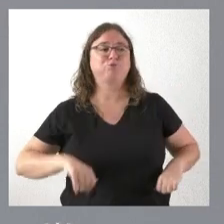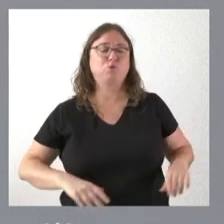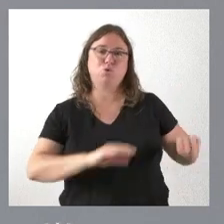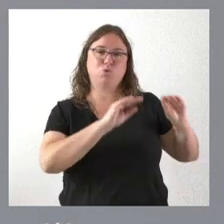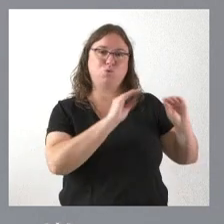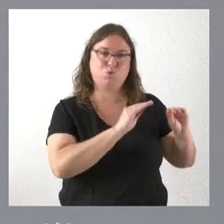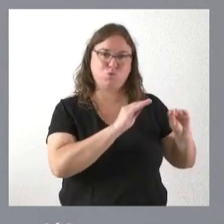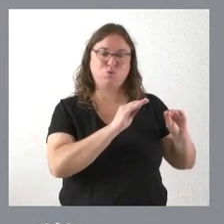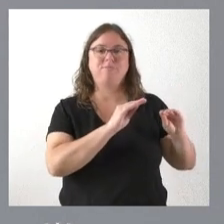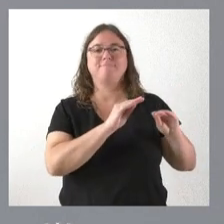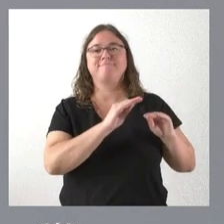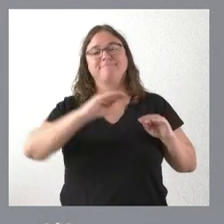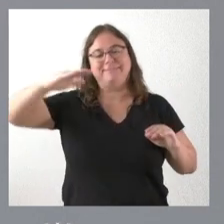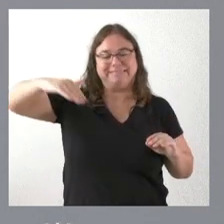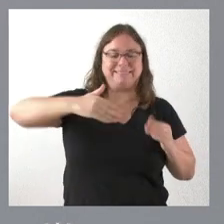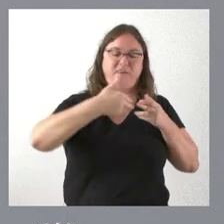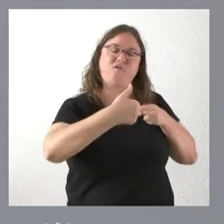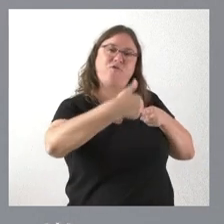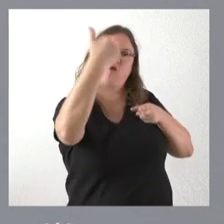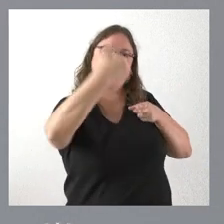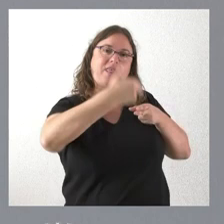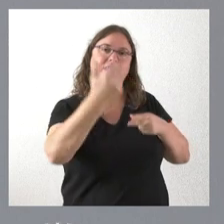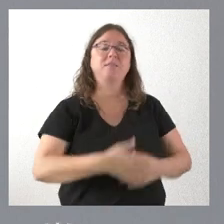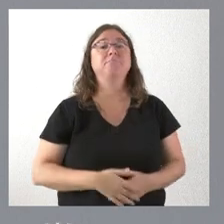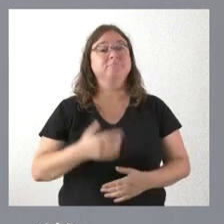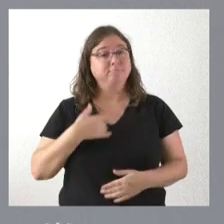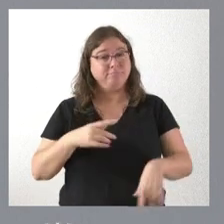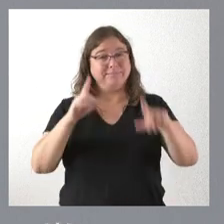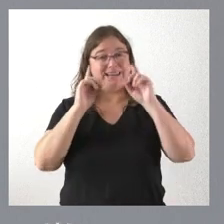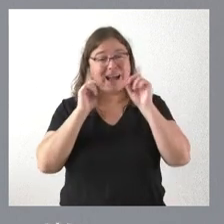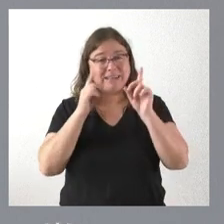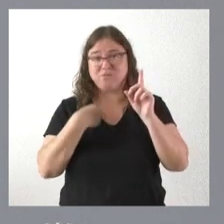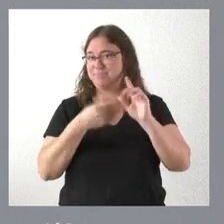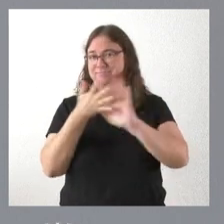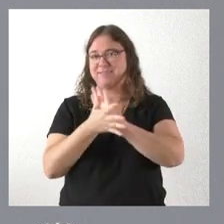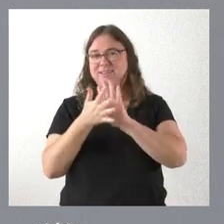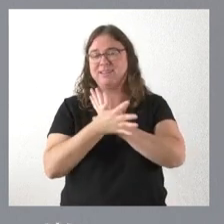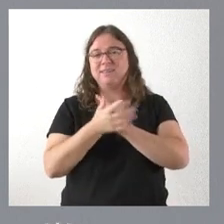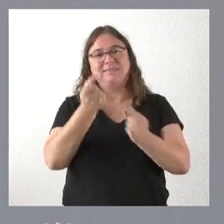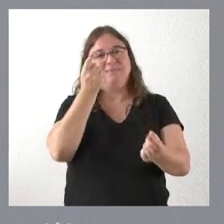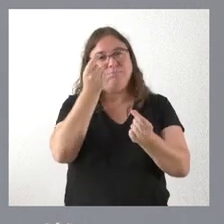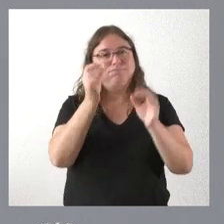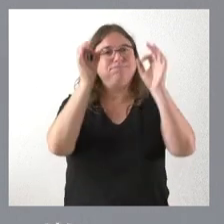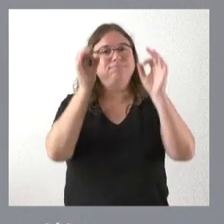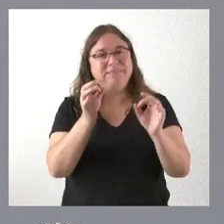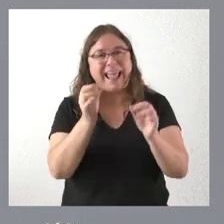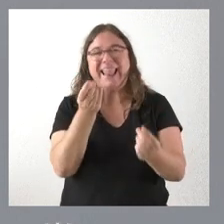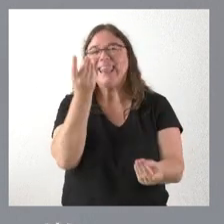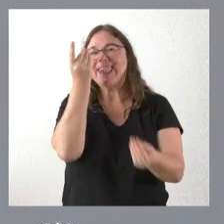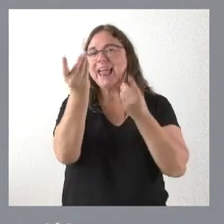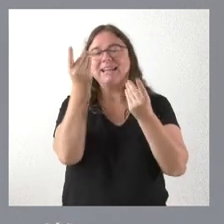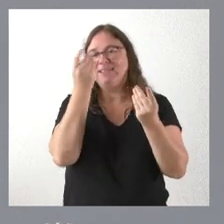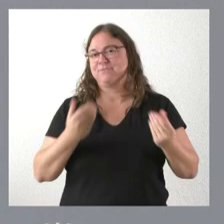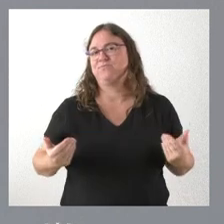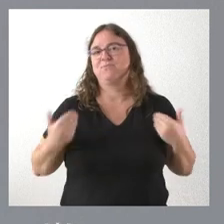de Portugal que son limítrofes a la nuestra pero en este caso como les digo la concreción precisa y el detalle ya corresponde